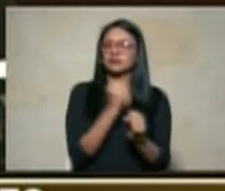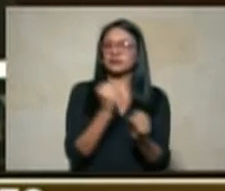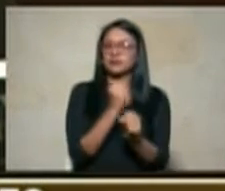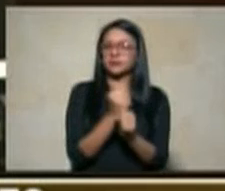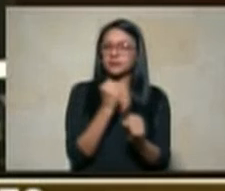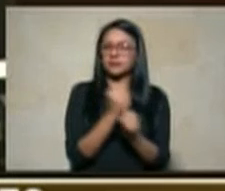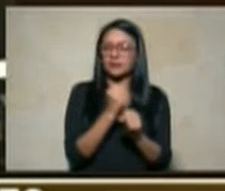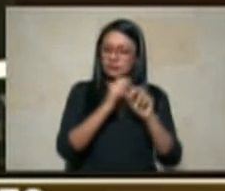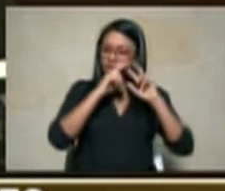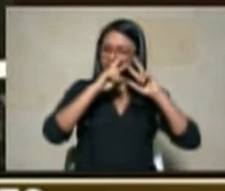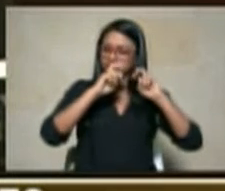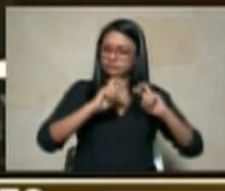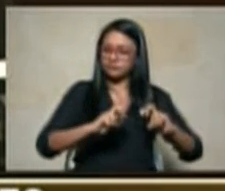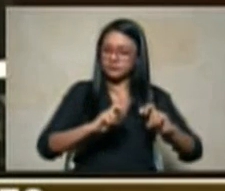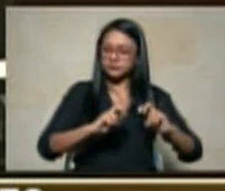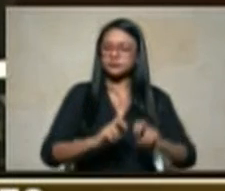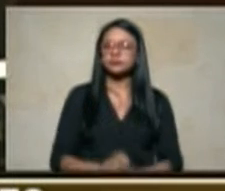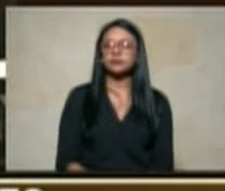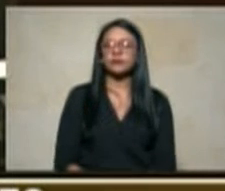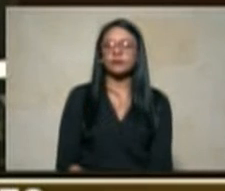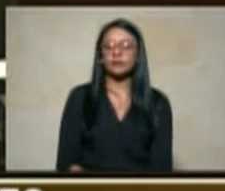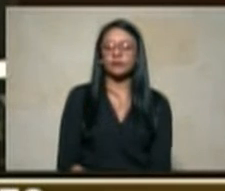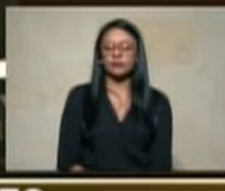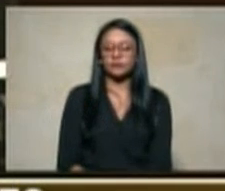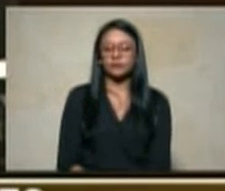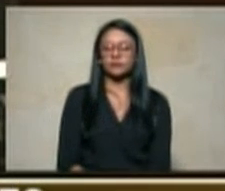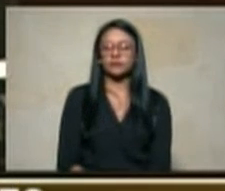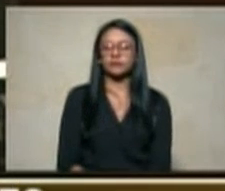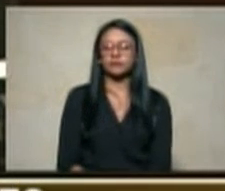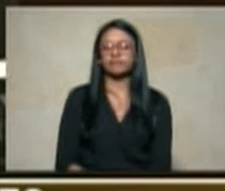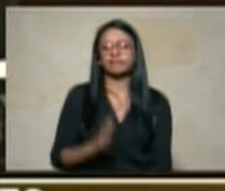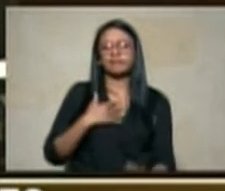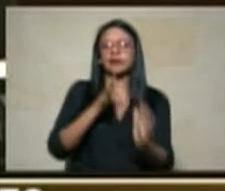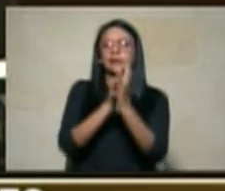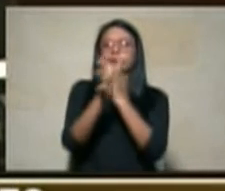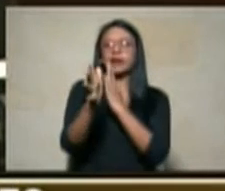cuento que para el día de mañana la Comisión de Acusaciones había